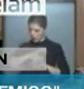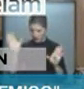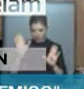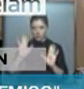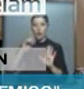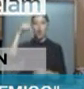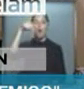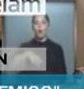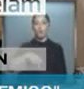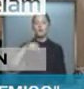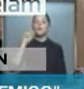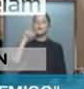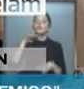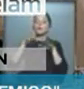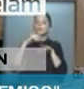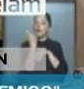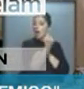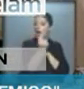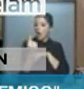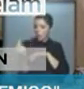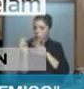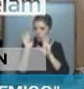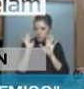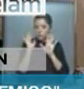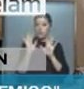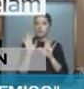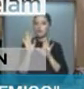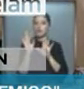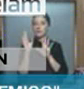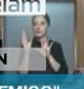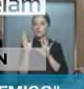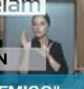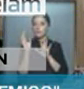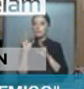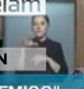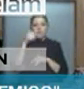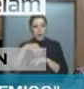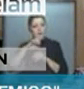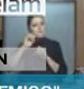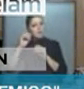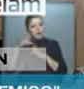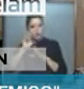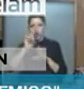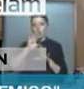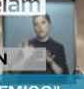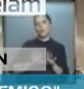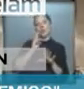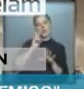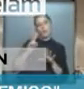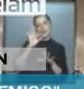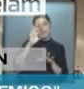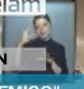hoy, en su situación particular, personal, está mejor o peor, no te digo que en el 2003, porque